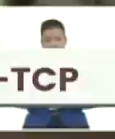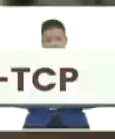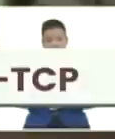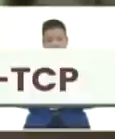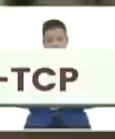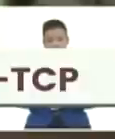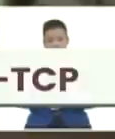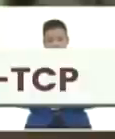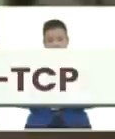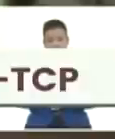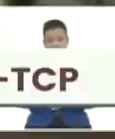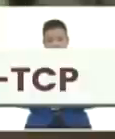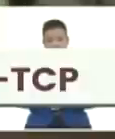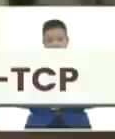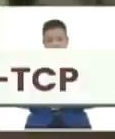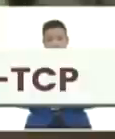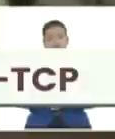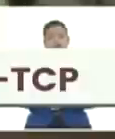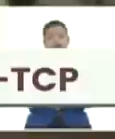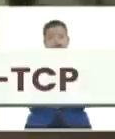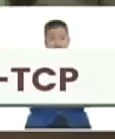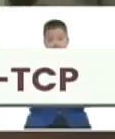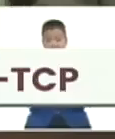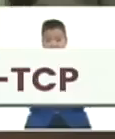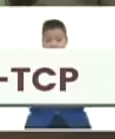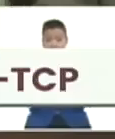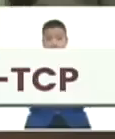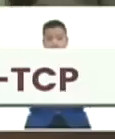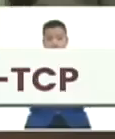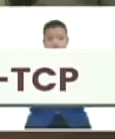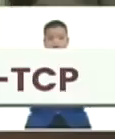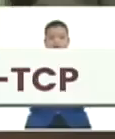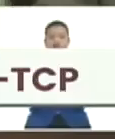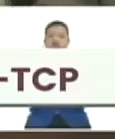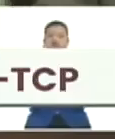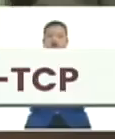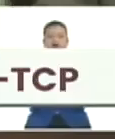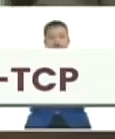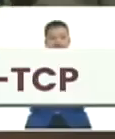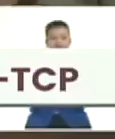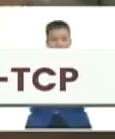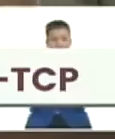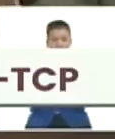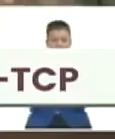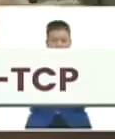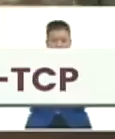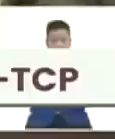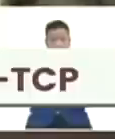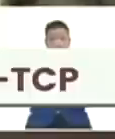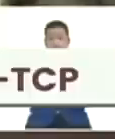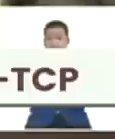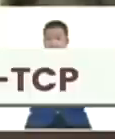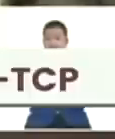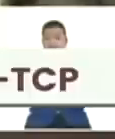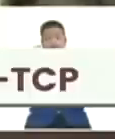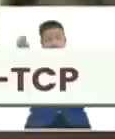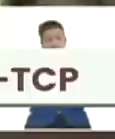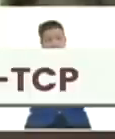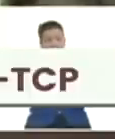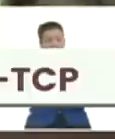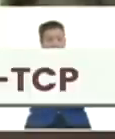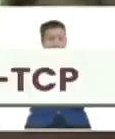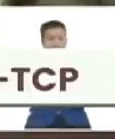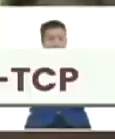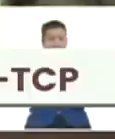Si tratan a Venezuela de esta manera. And then when the Ukraine problem arises, y bueno, cuando surge el problema de Ucrania y hubo un problema con el